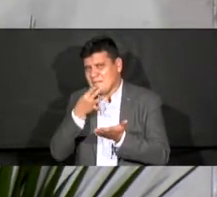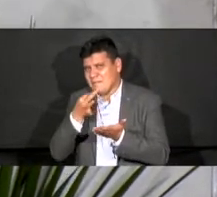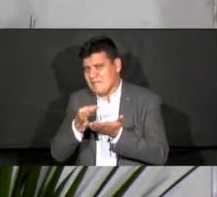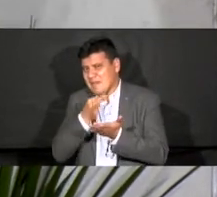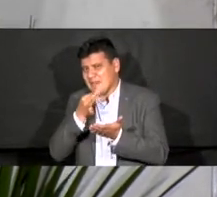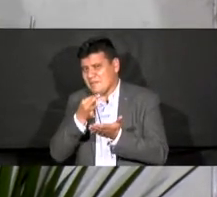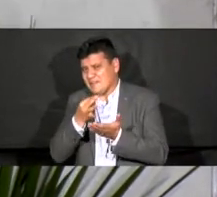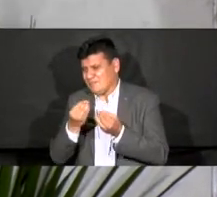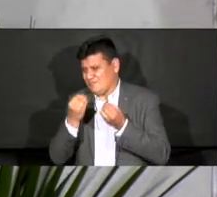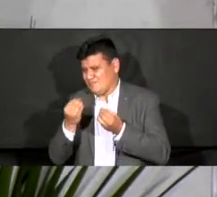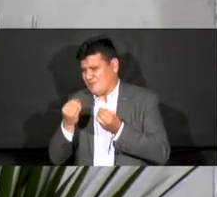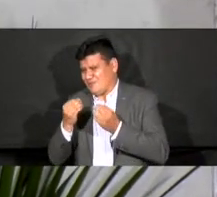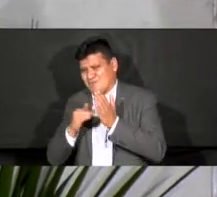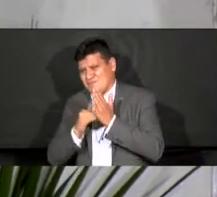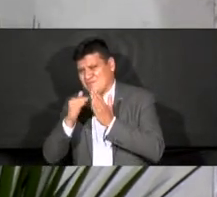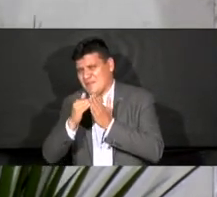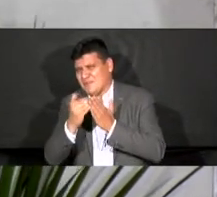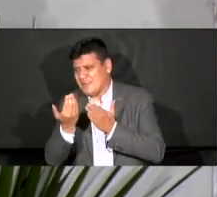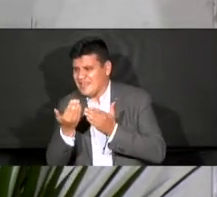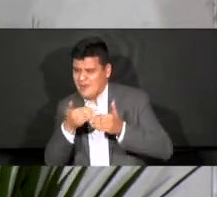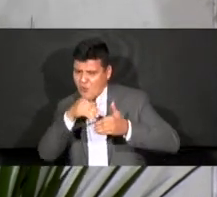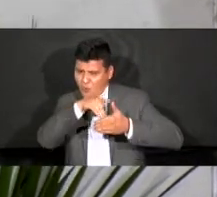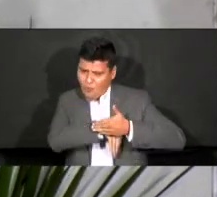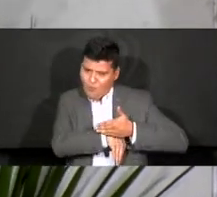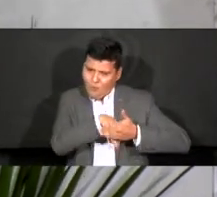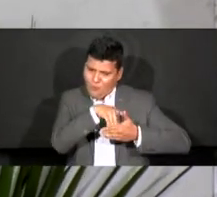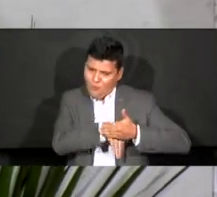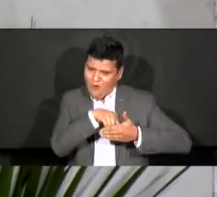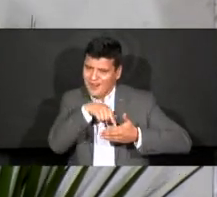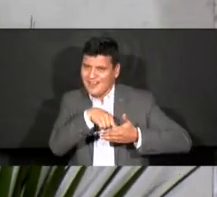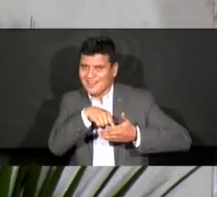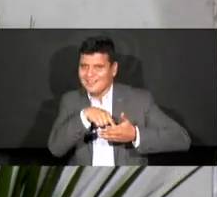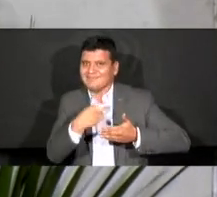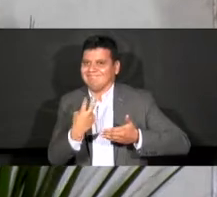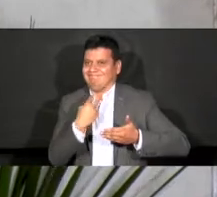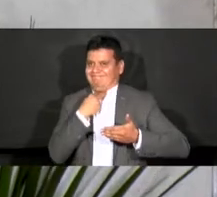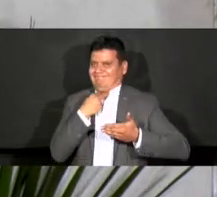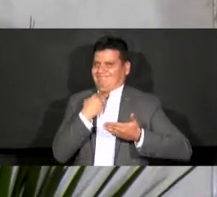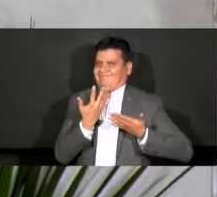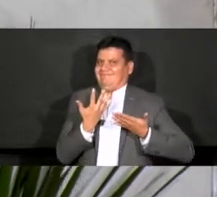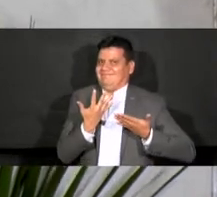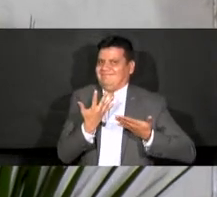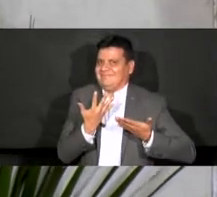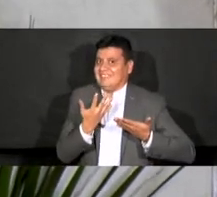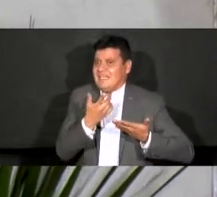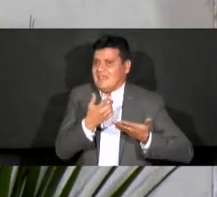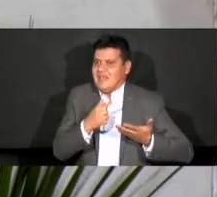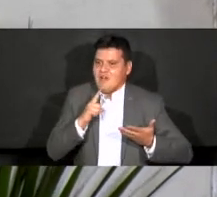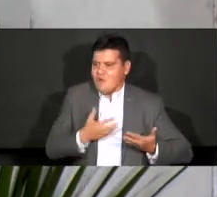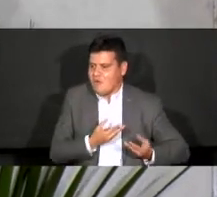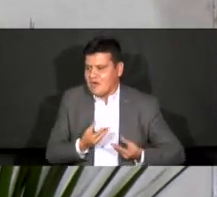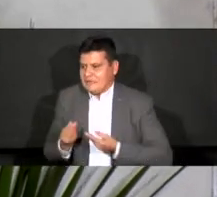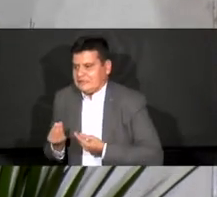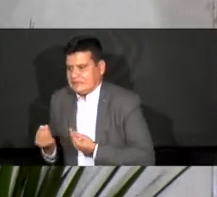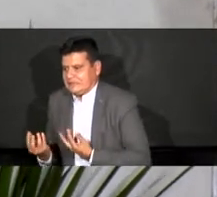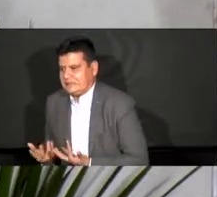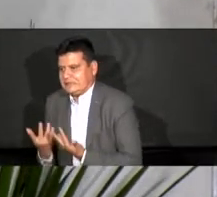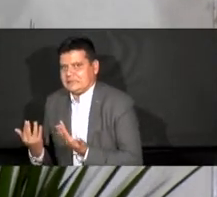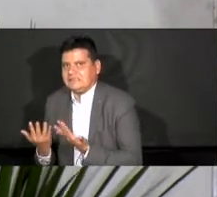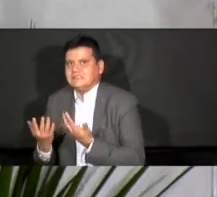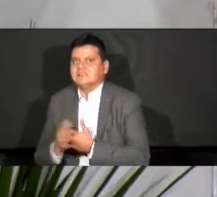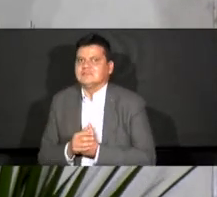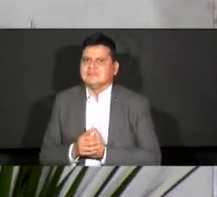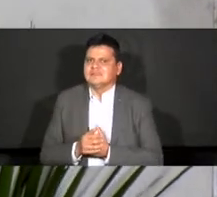2019 y que el mismo gobierno del Estado lo sometiera a proceso de destrucción. Duele. Duele el